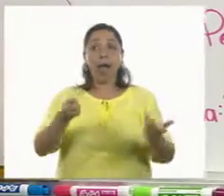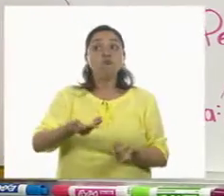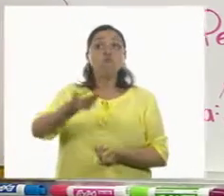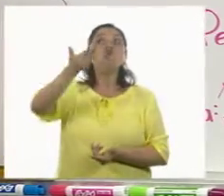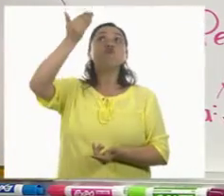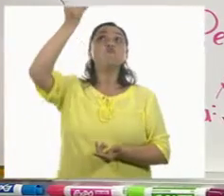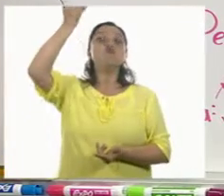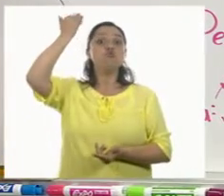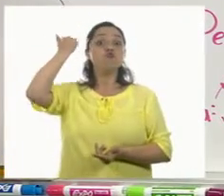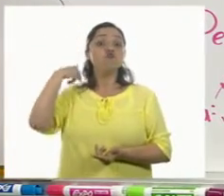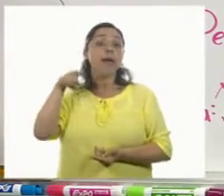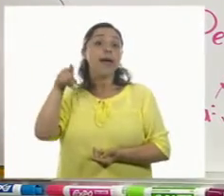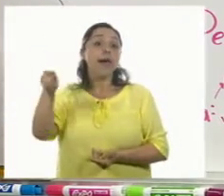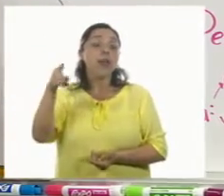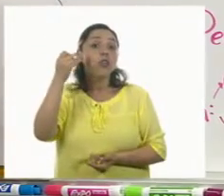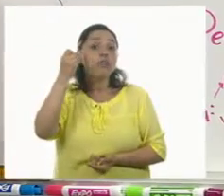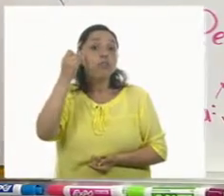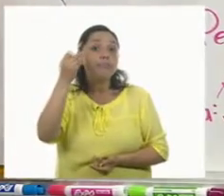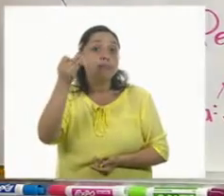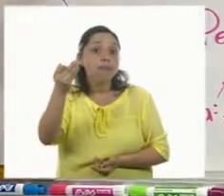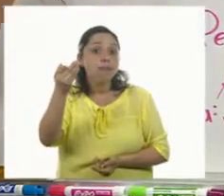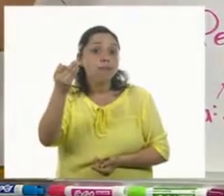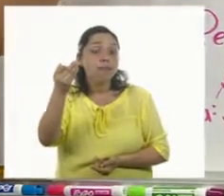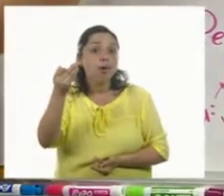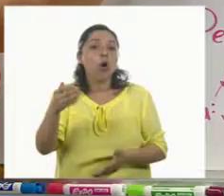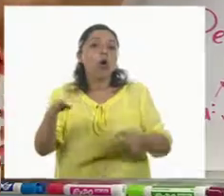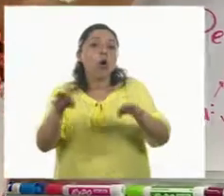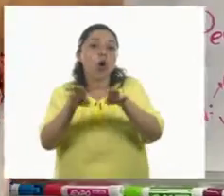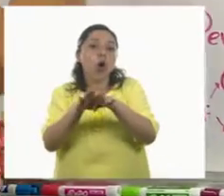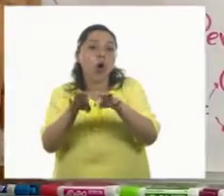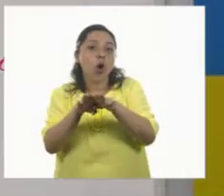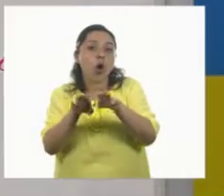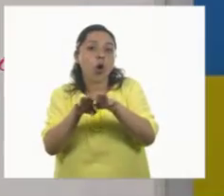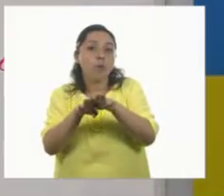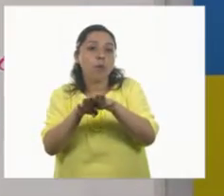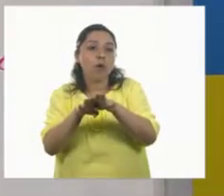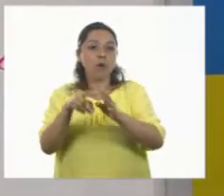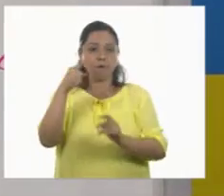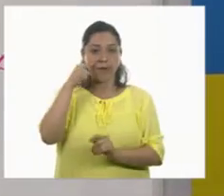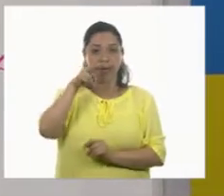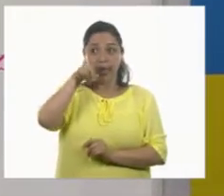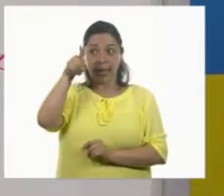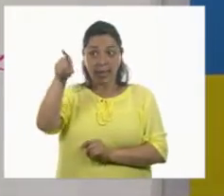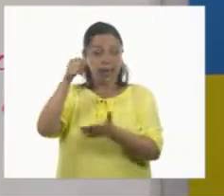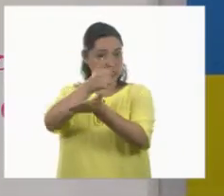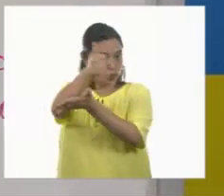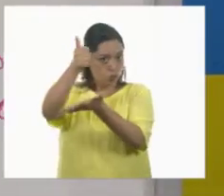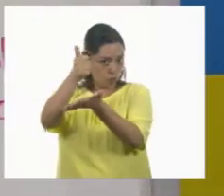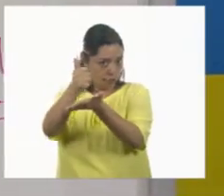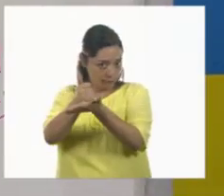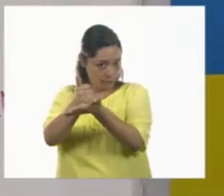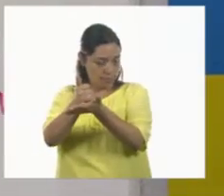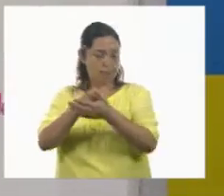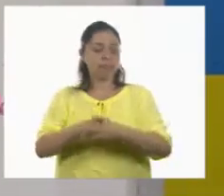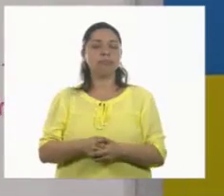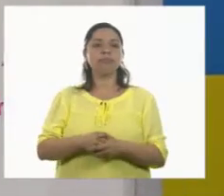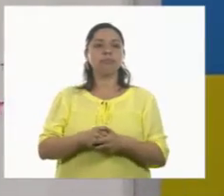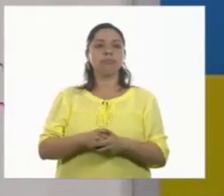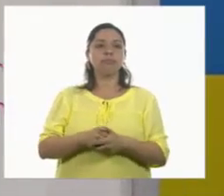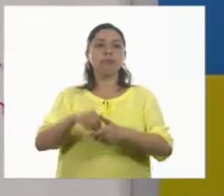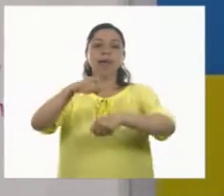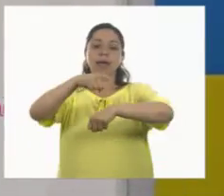época, ellos lo medían. Si nos vamos a la ciudad, ellos lo medían tanto con un